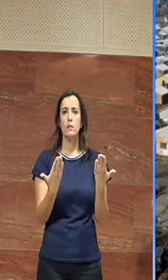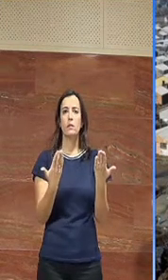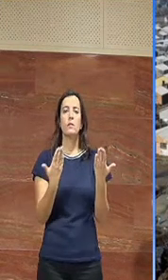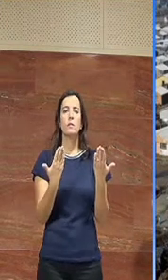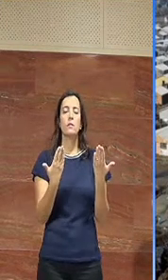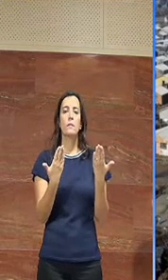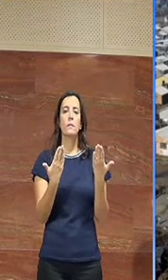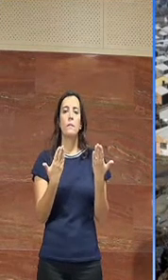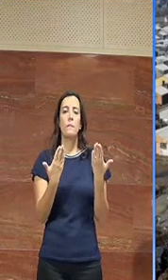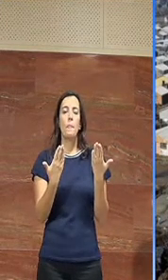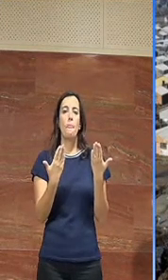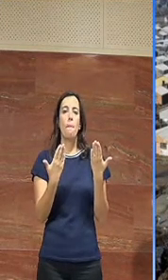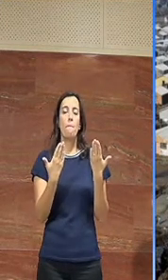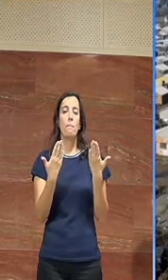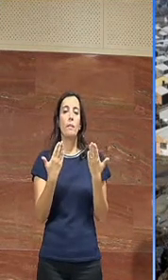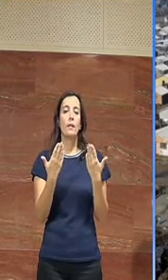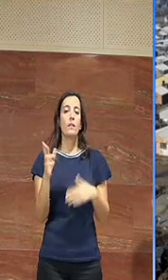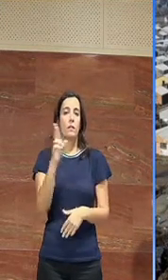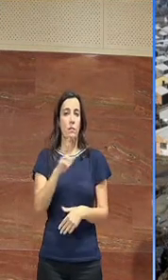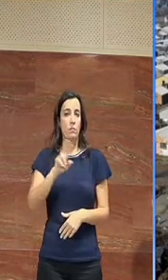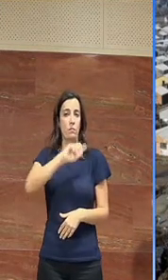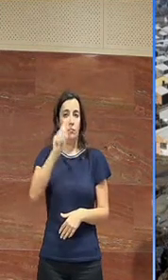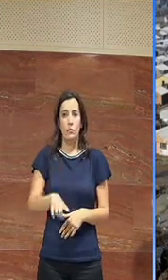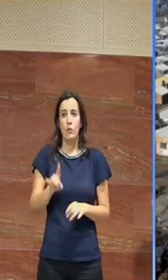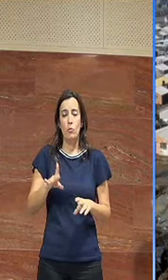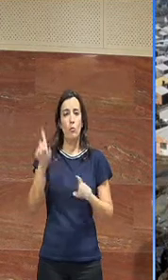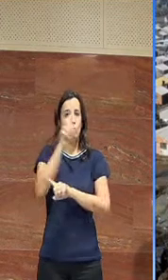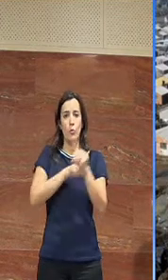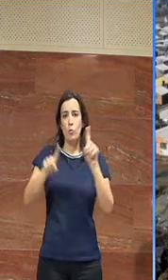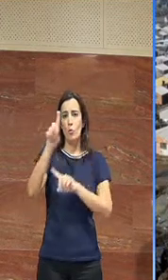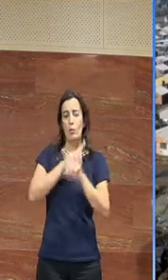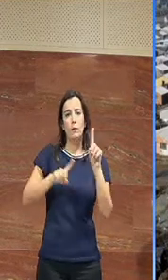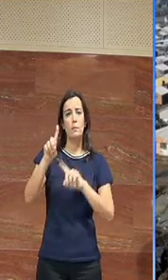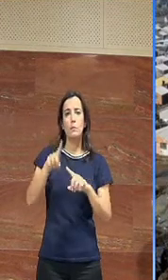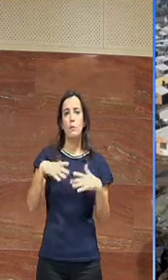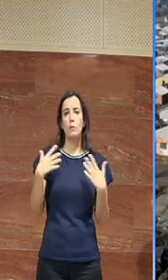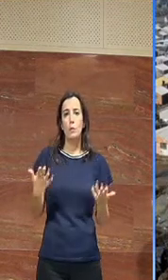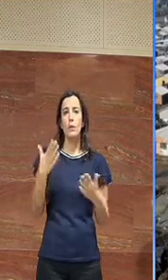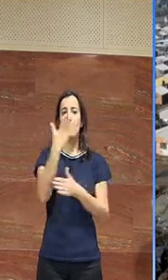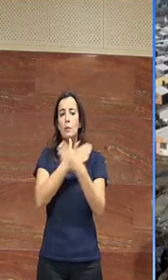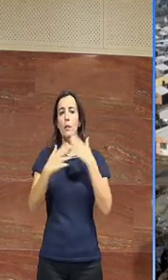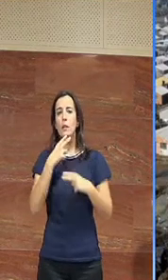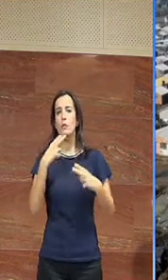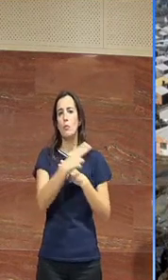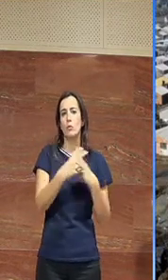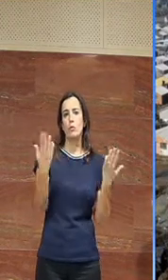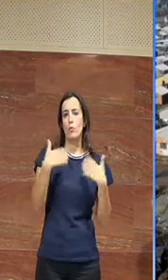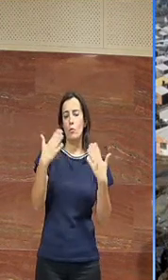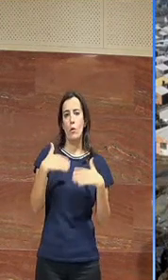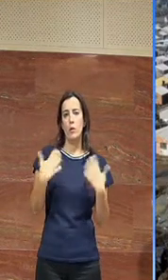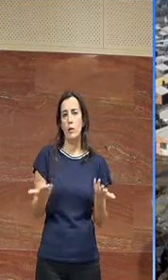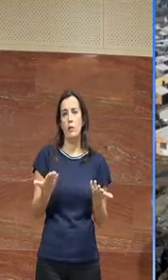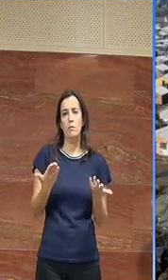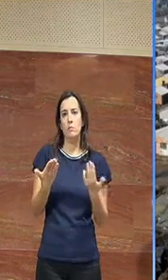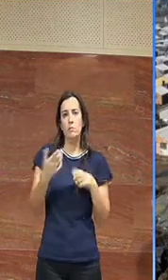repetidas repiten también todos los problemas de falta de respuesta a la discapacidad, viviendas que no tienen ningún tipo